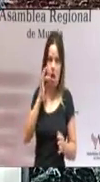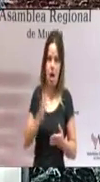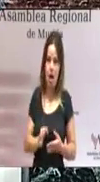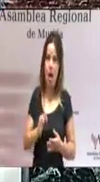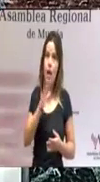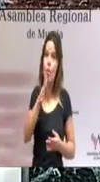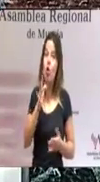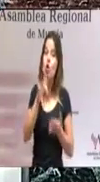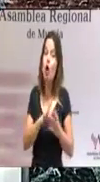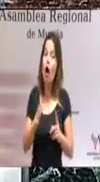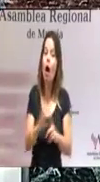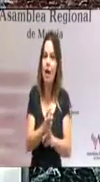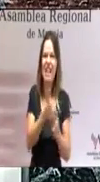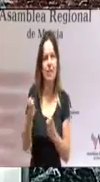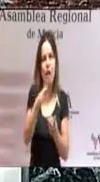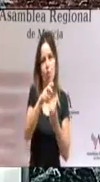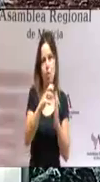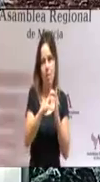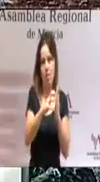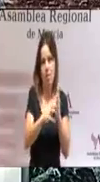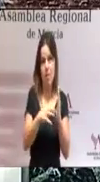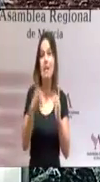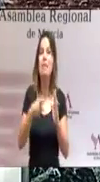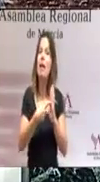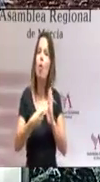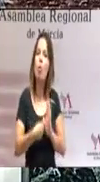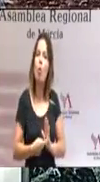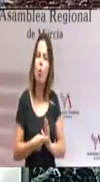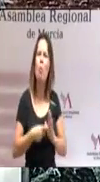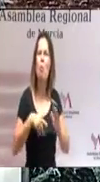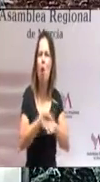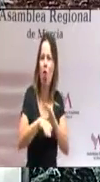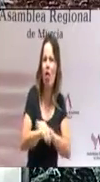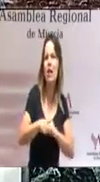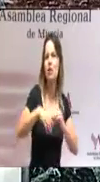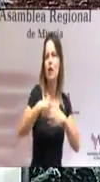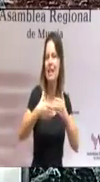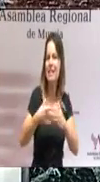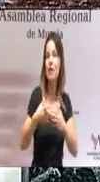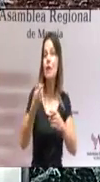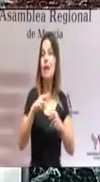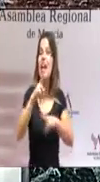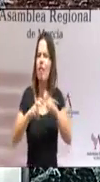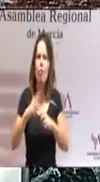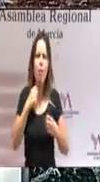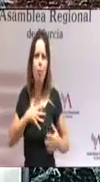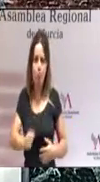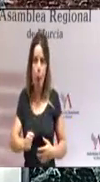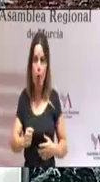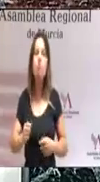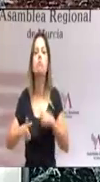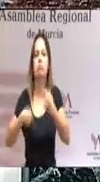créame que para conseguirlo hay que seguir bajando impuestos, eliminar y simplificar trámites, poner en marcha reformas valientes que están dando